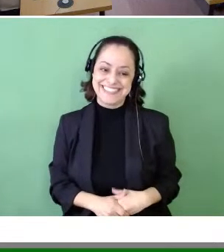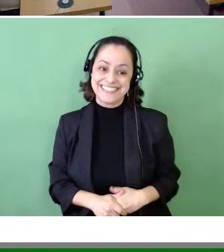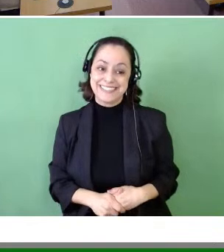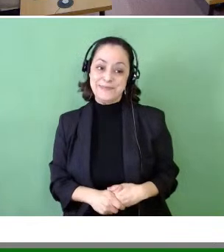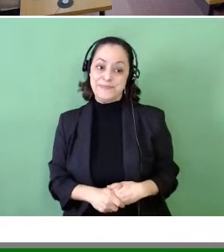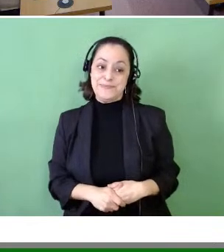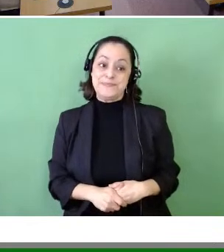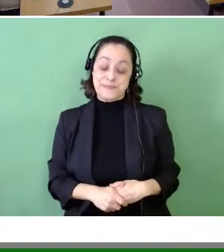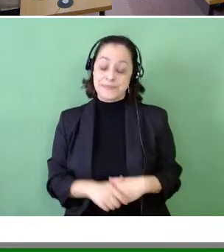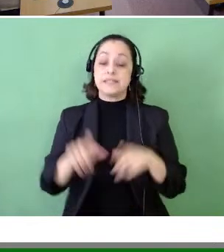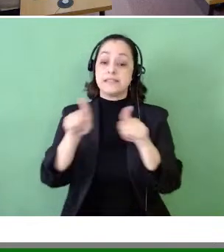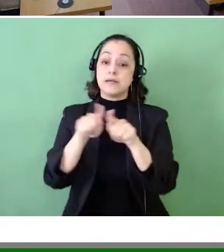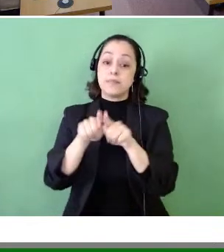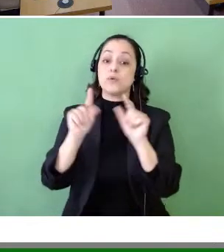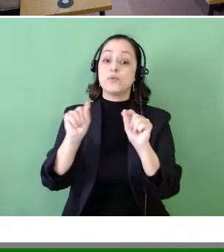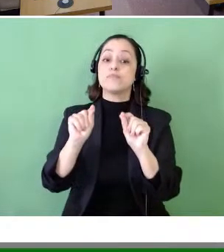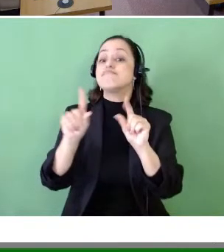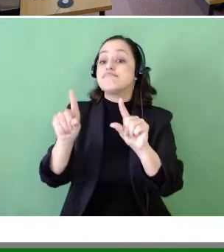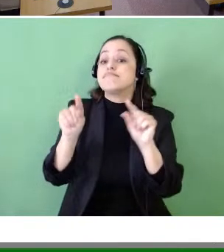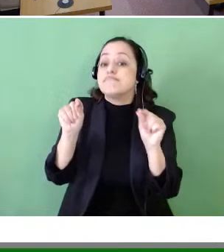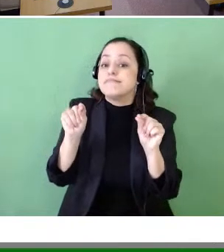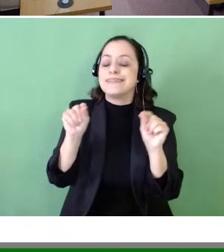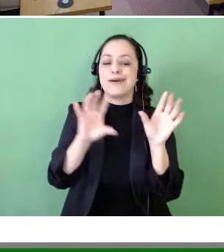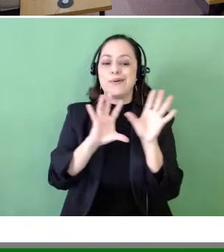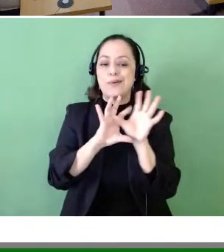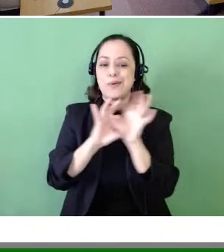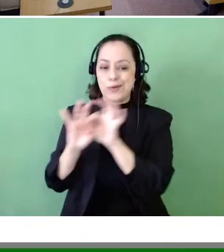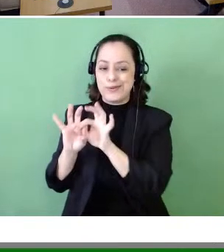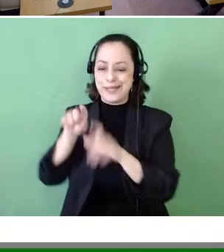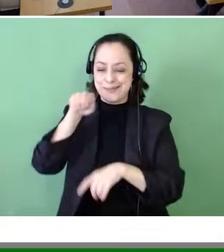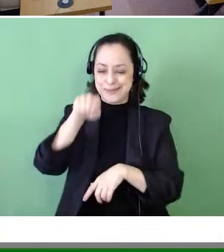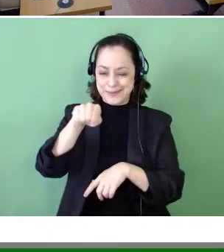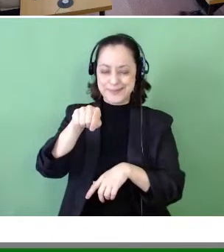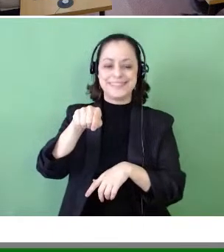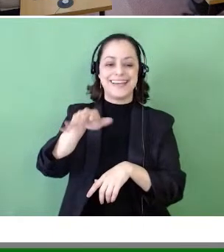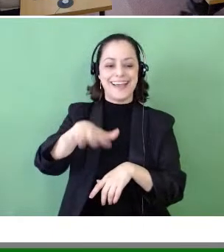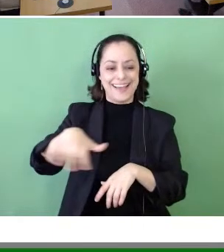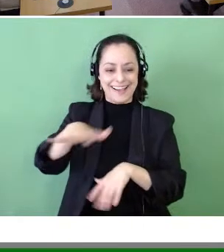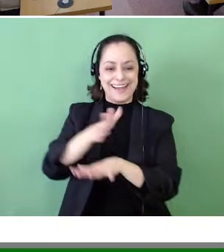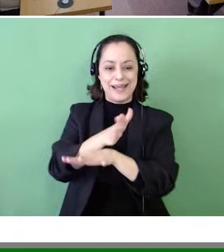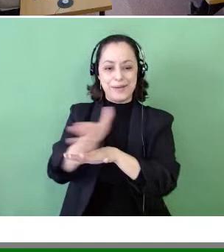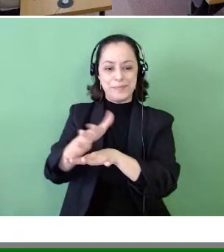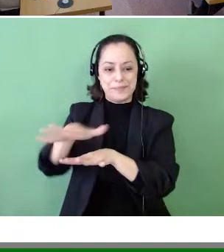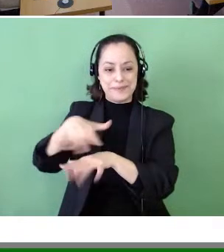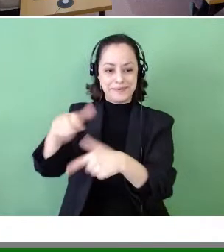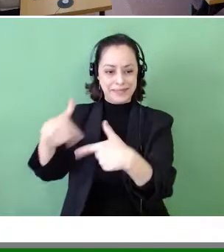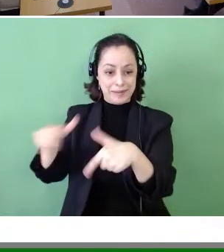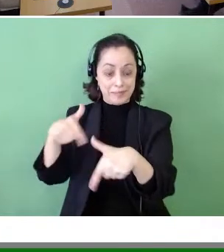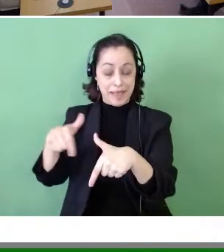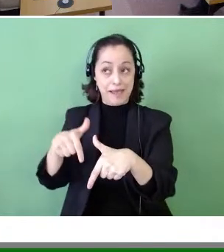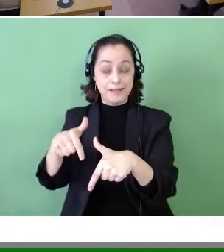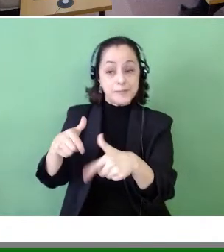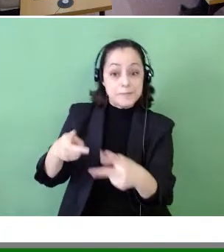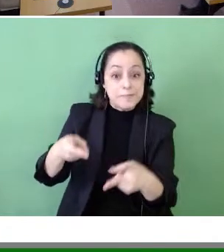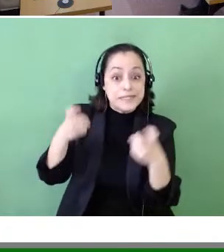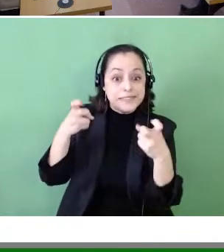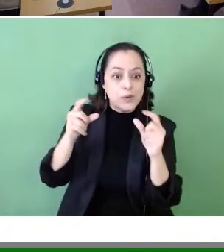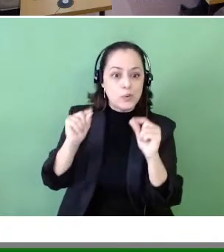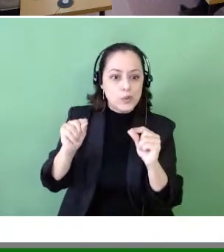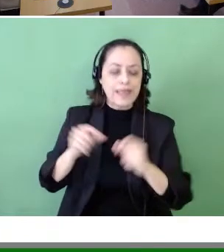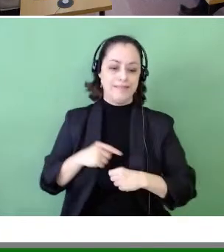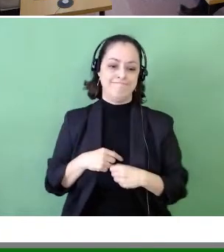Y elegimos también acerca de este contexto una distinción, así como puedo decir, de tres